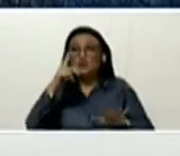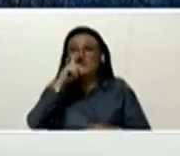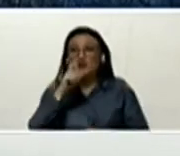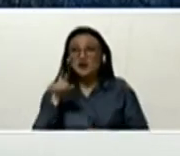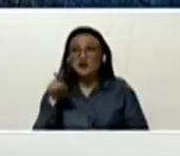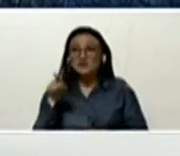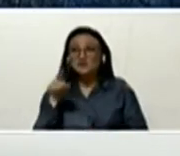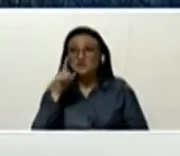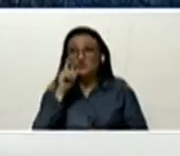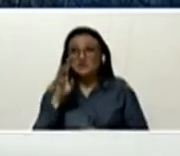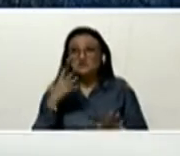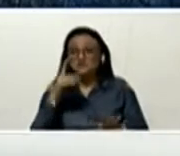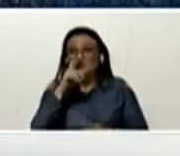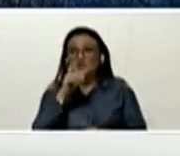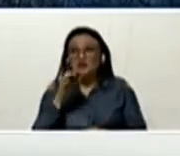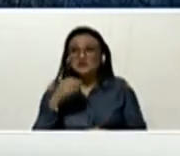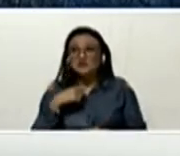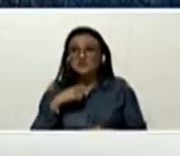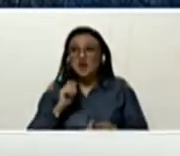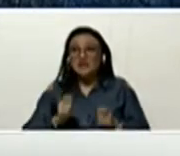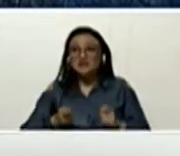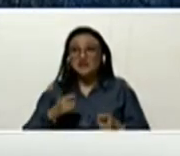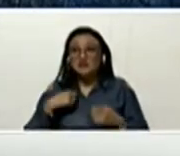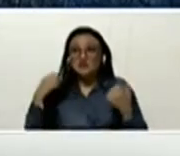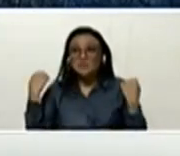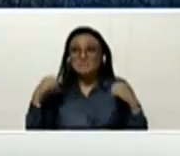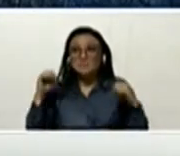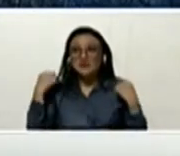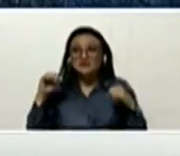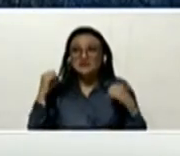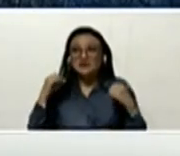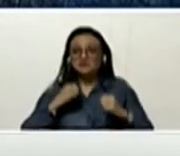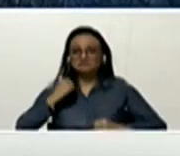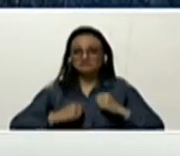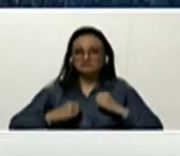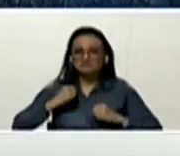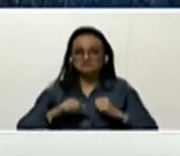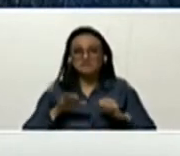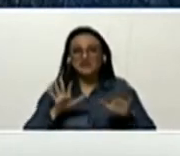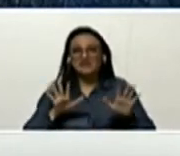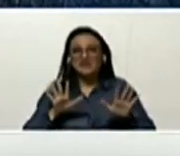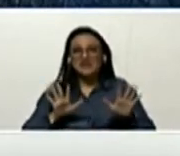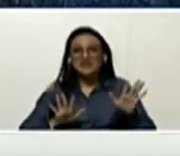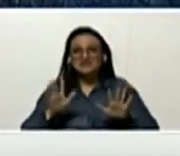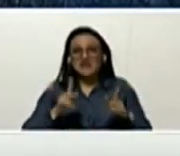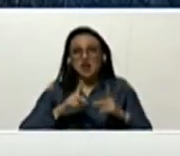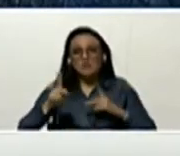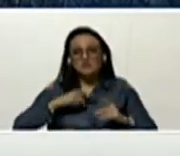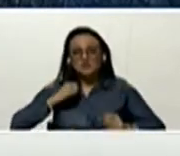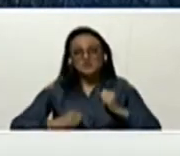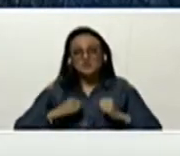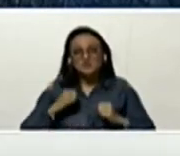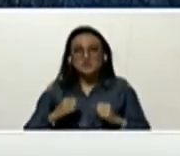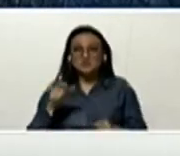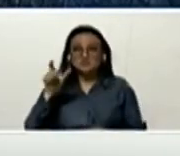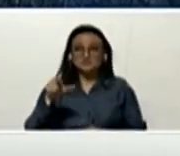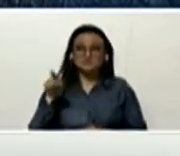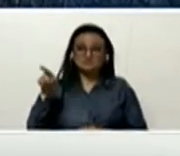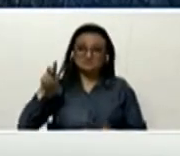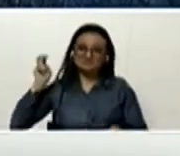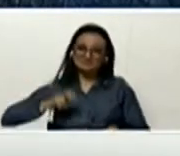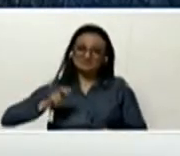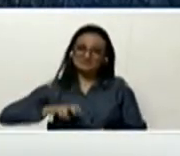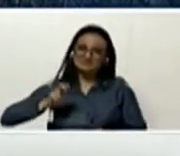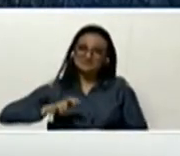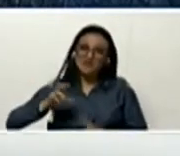años. Y yo era atleta, yo practicaba, ya, trotaba 10, 15 kilómetros. Y José Vicente caminaba